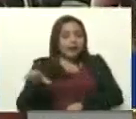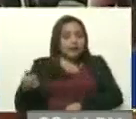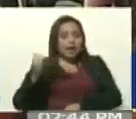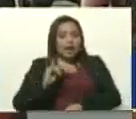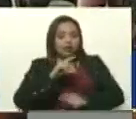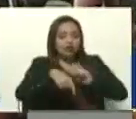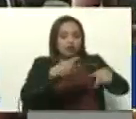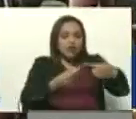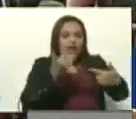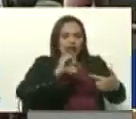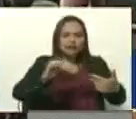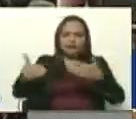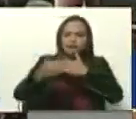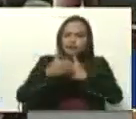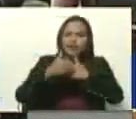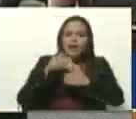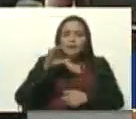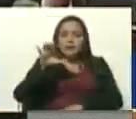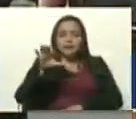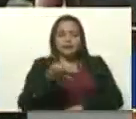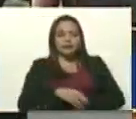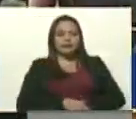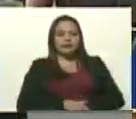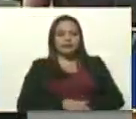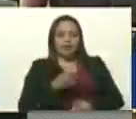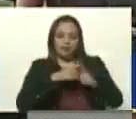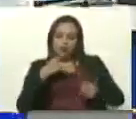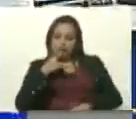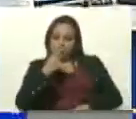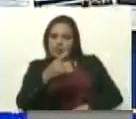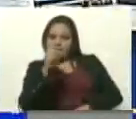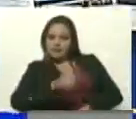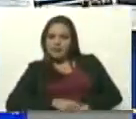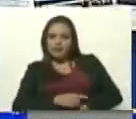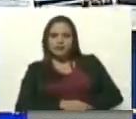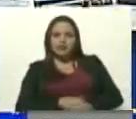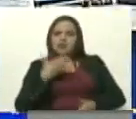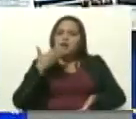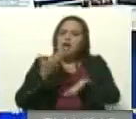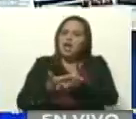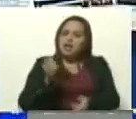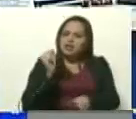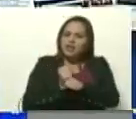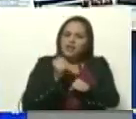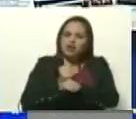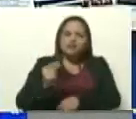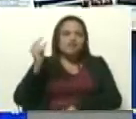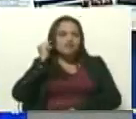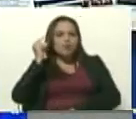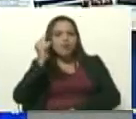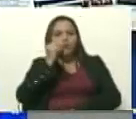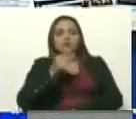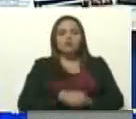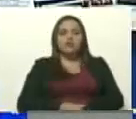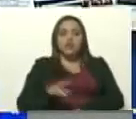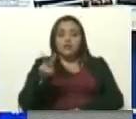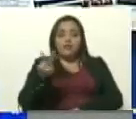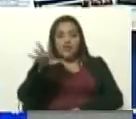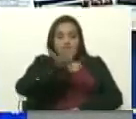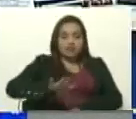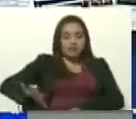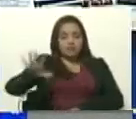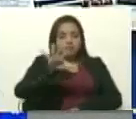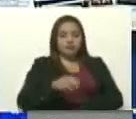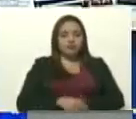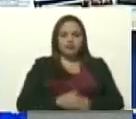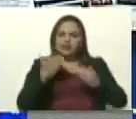que han agredido a nuestro país. Pero yo diría también, principalmente gracias a los trabajadores y las trabajadoras de Venezuela, a